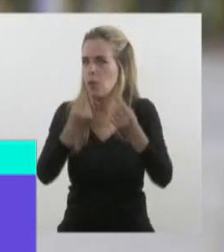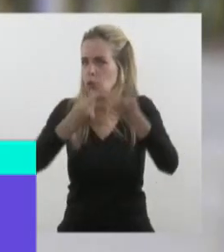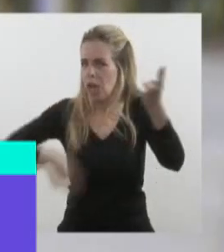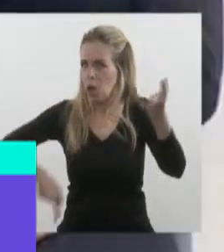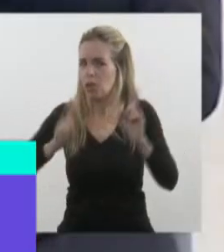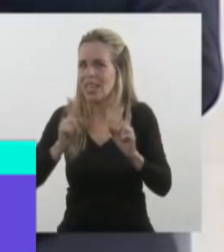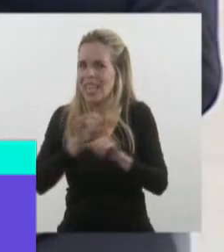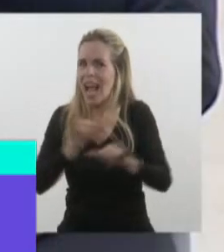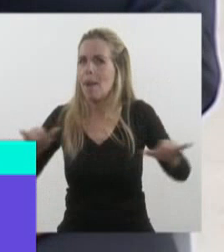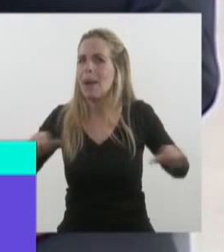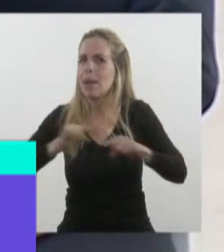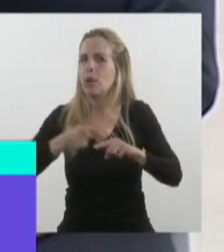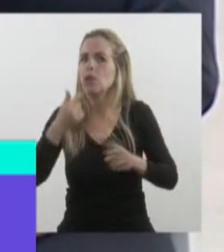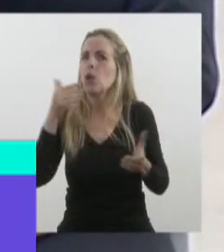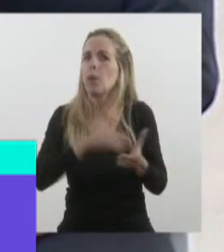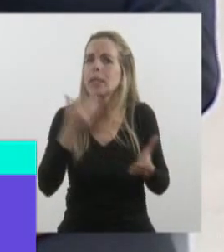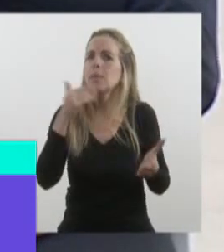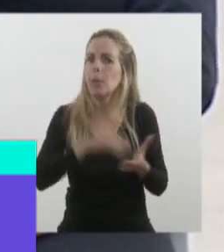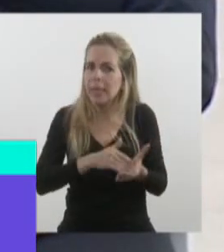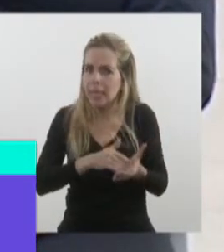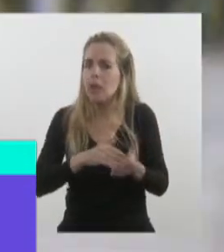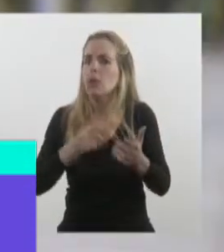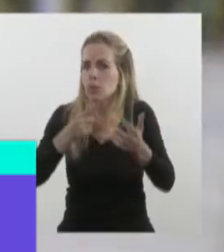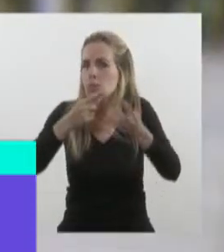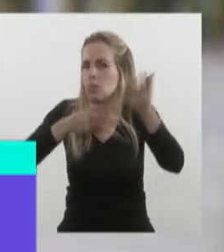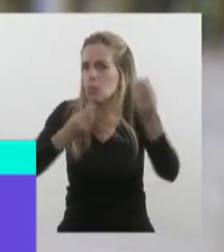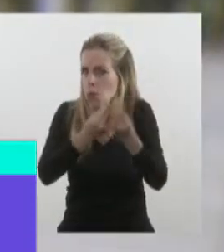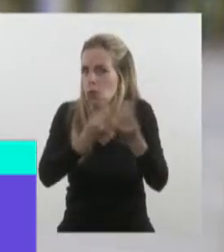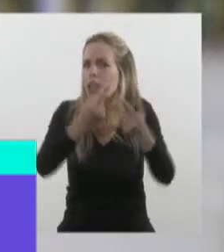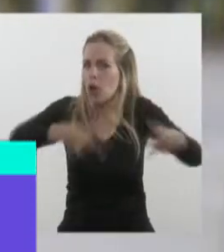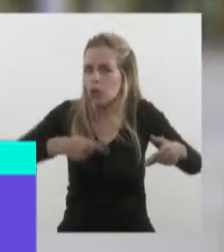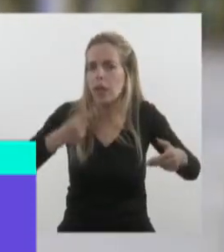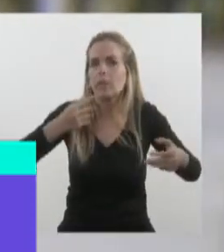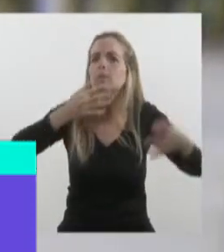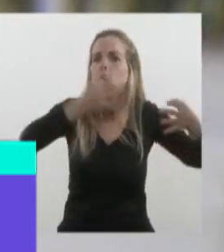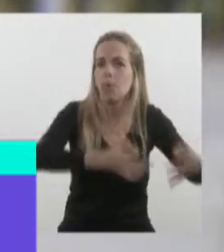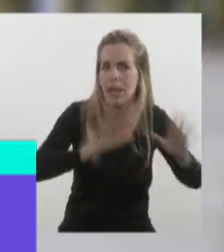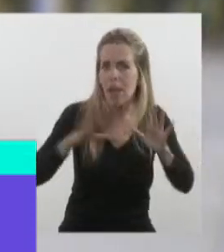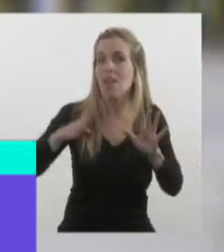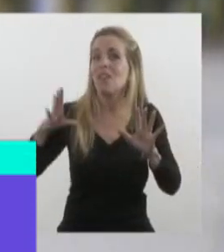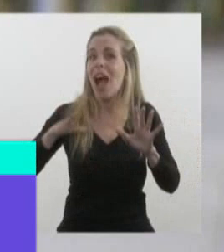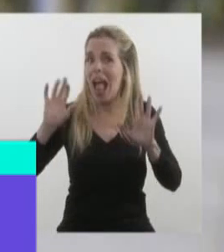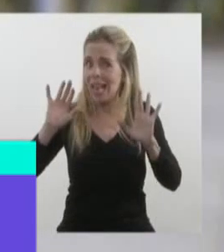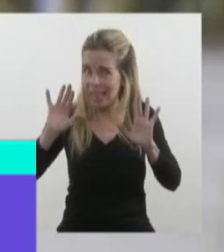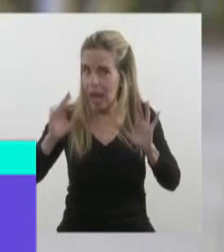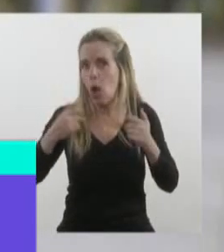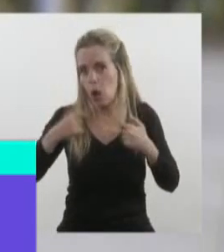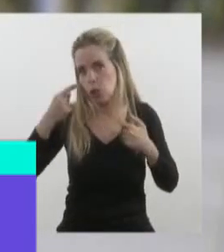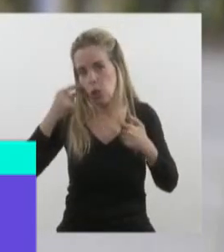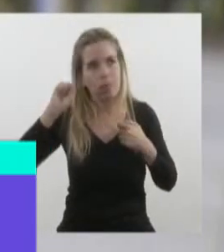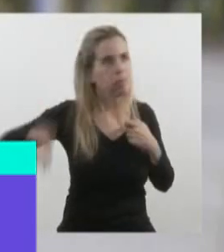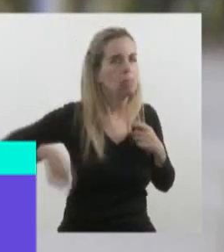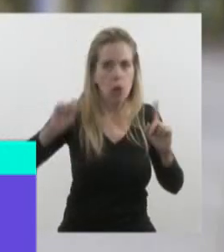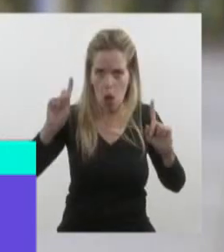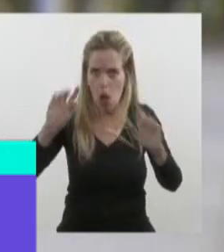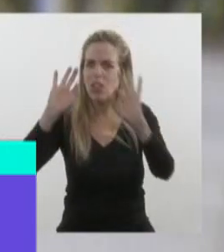campaña. Soy consciente que estamos en deuda con otras cosas y no me hago el distraído con las otras cosas.